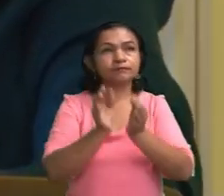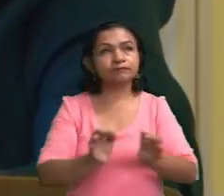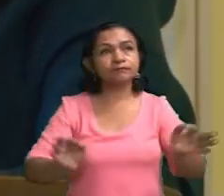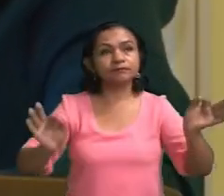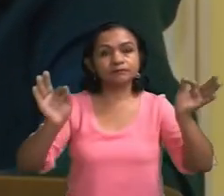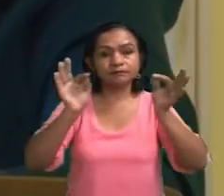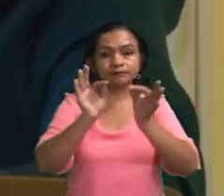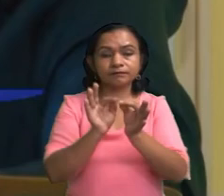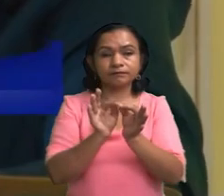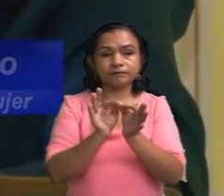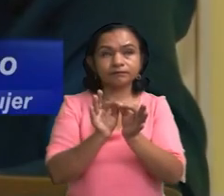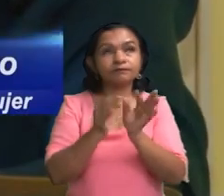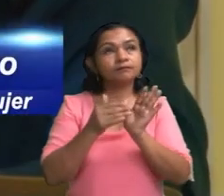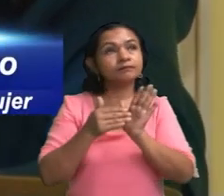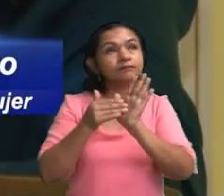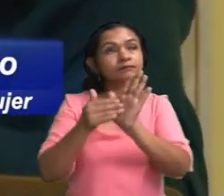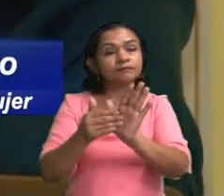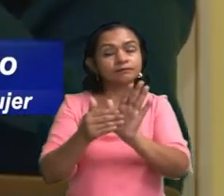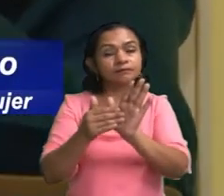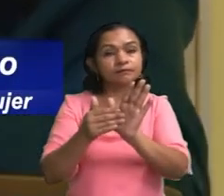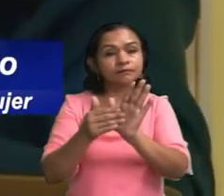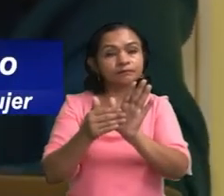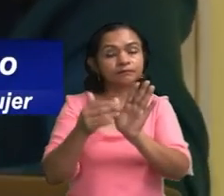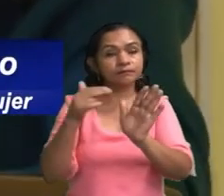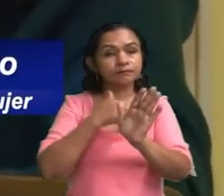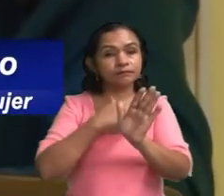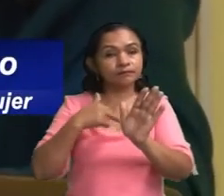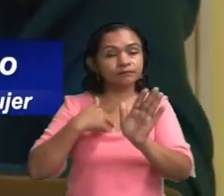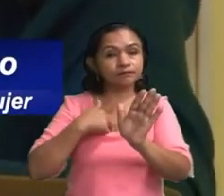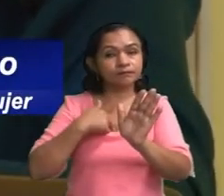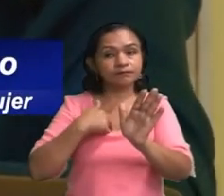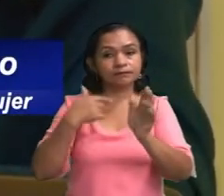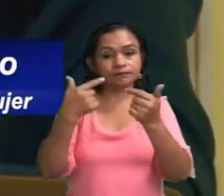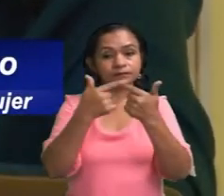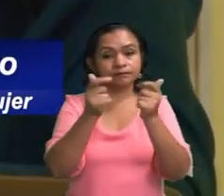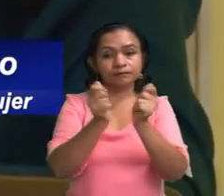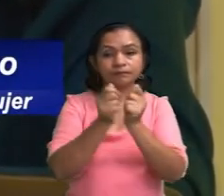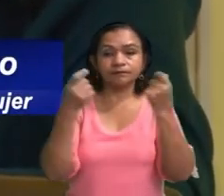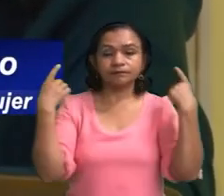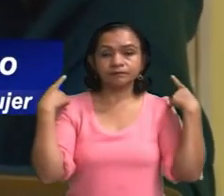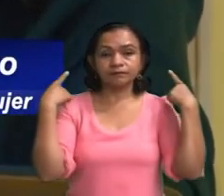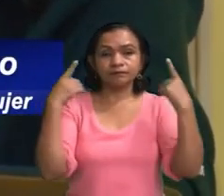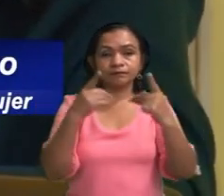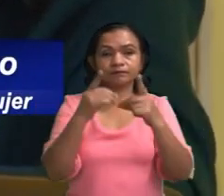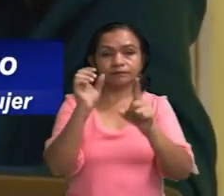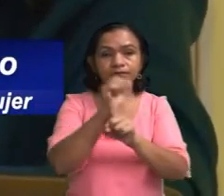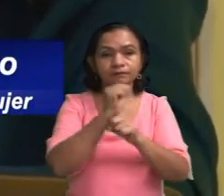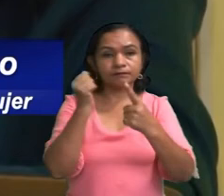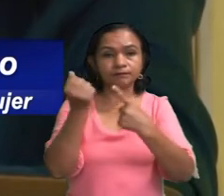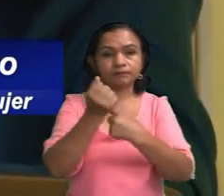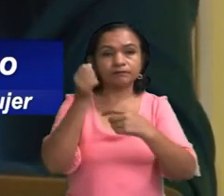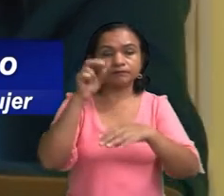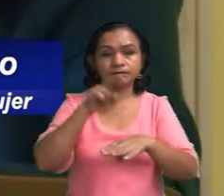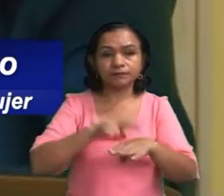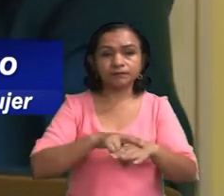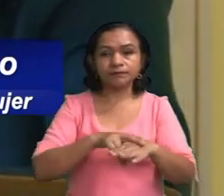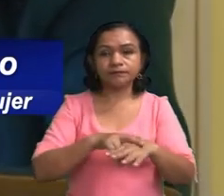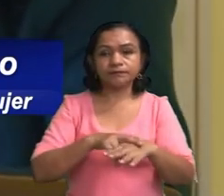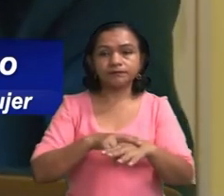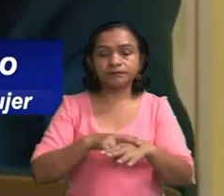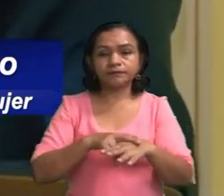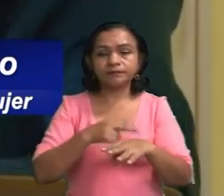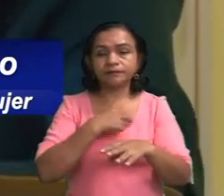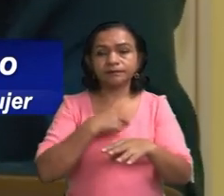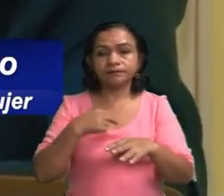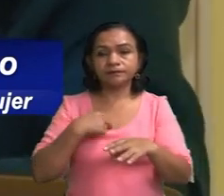importante. Muestra de ello es la composición de nuestra Junta Directiva de la Asamblea Nacional, que está